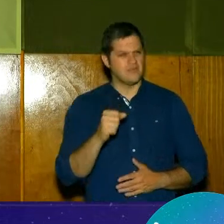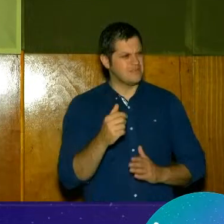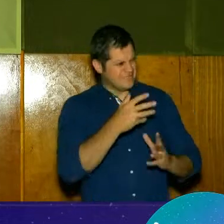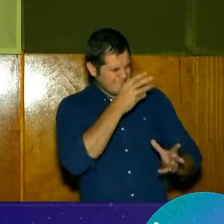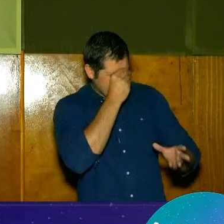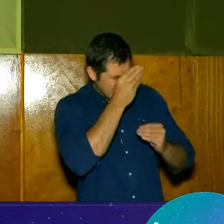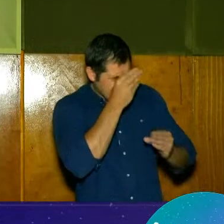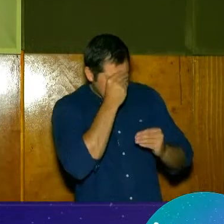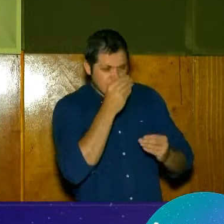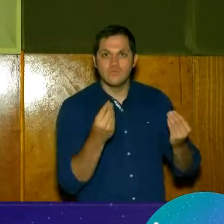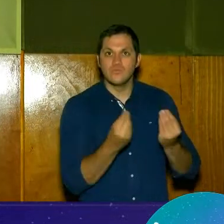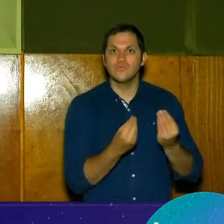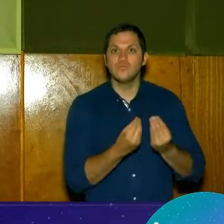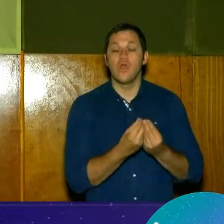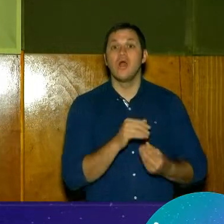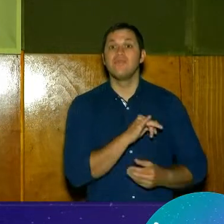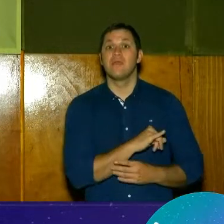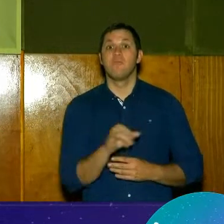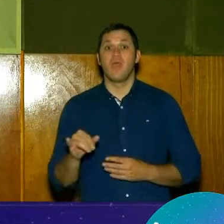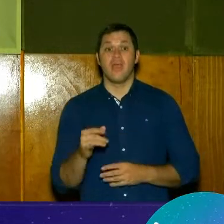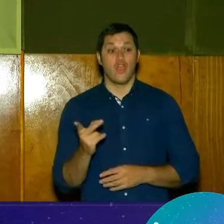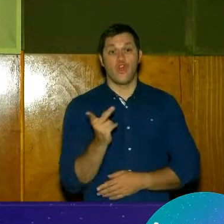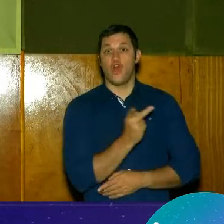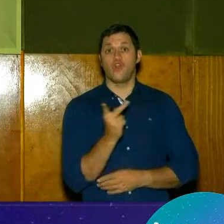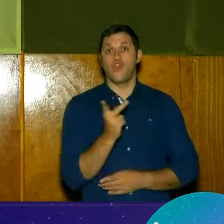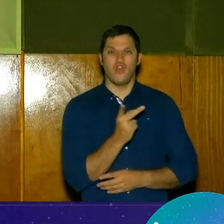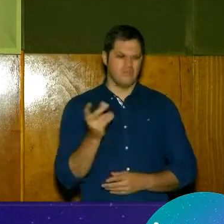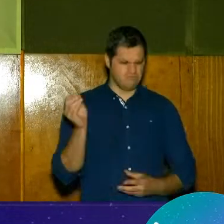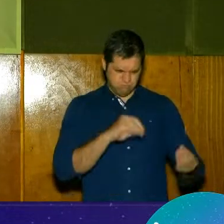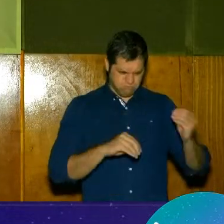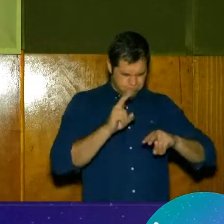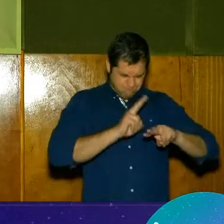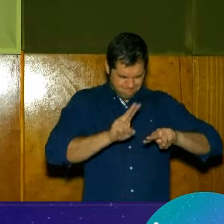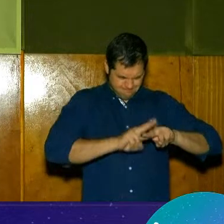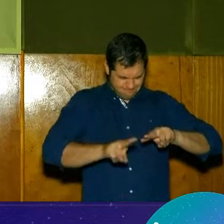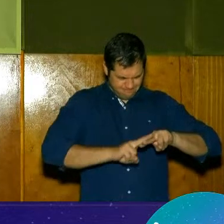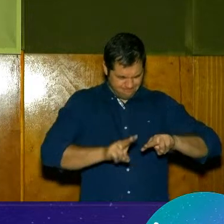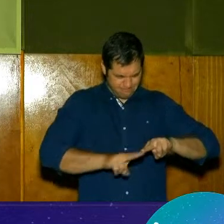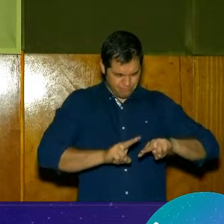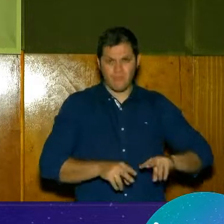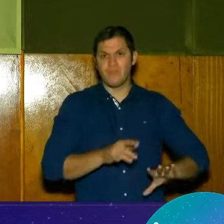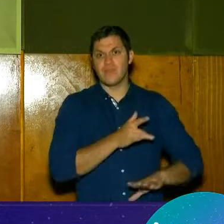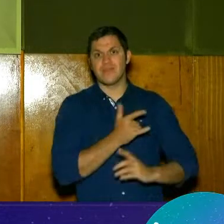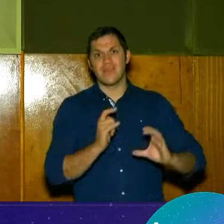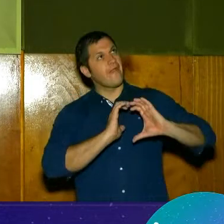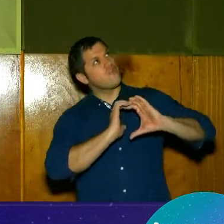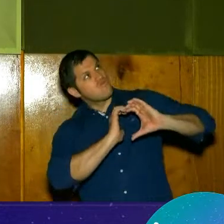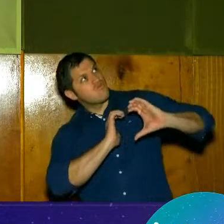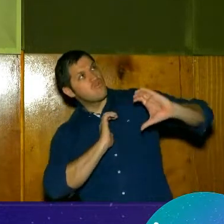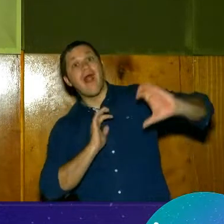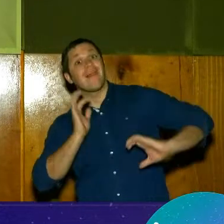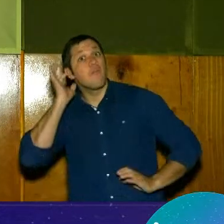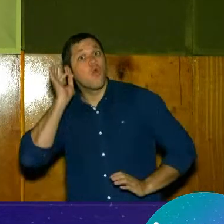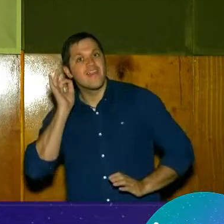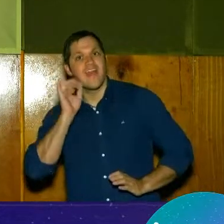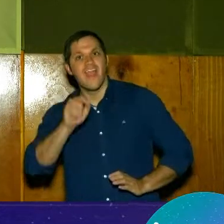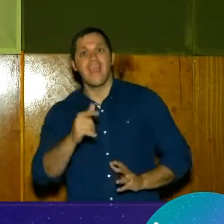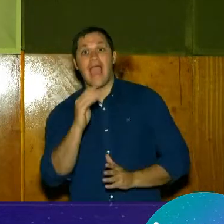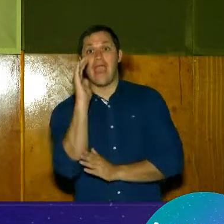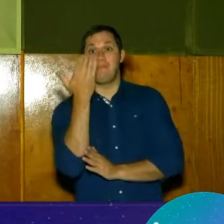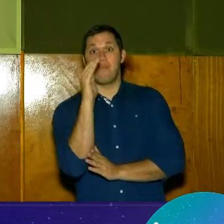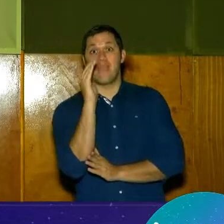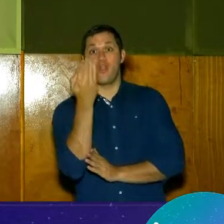de estas mujeres pero poco a poco sofía empieza a aprender mucho ella hacía de todo tipo y sofía